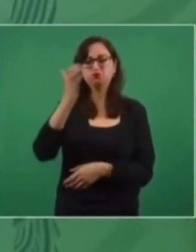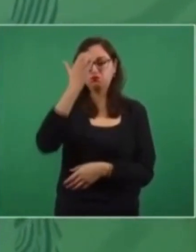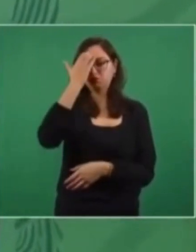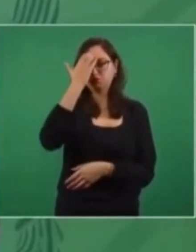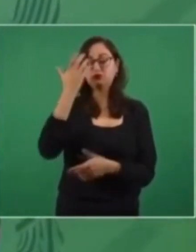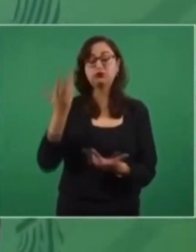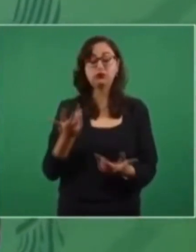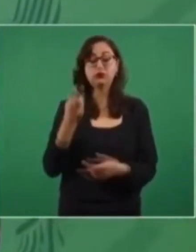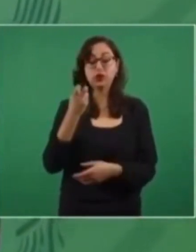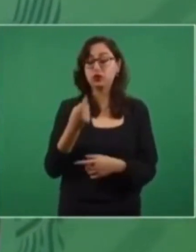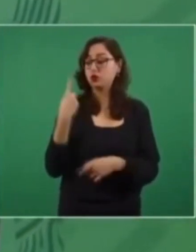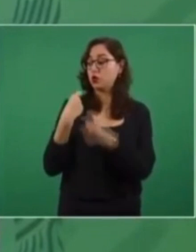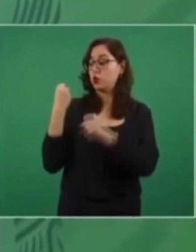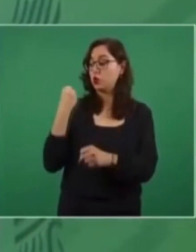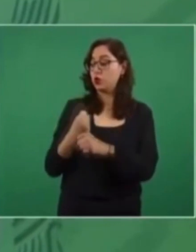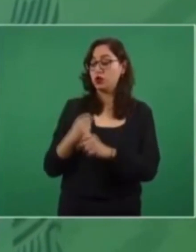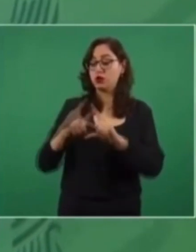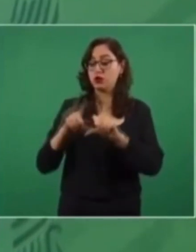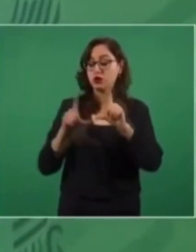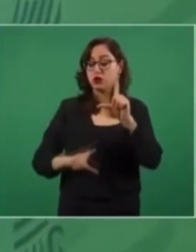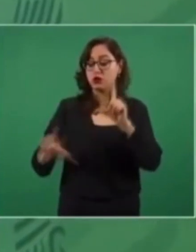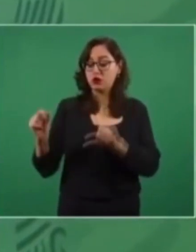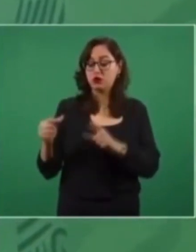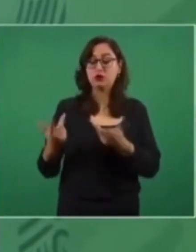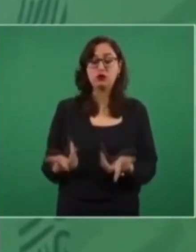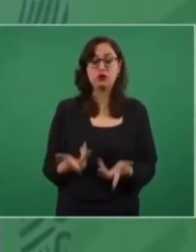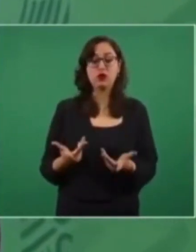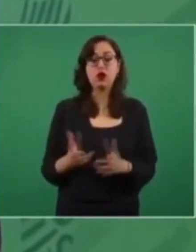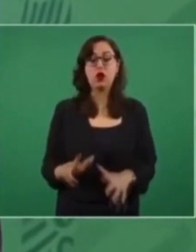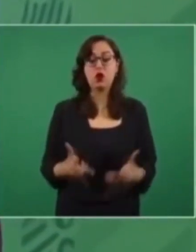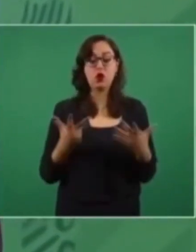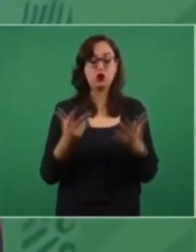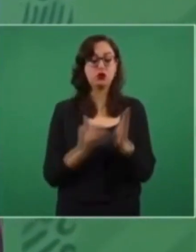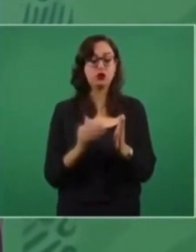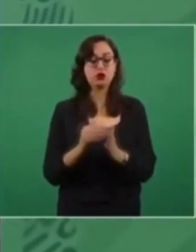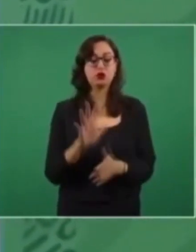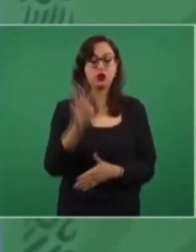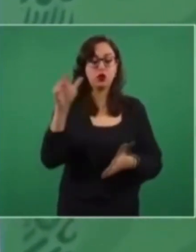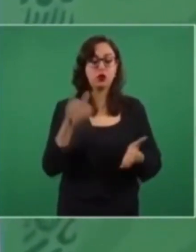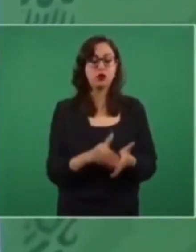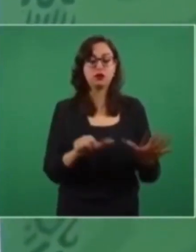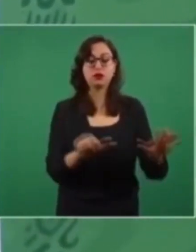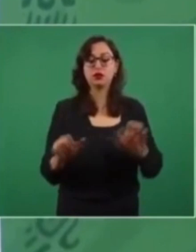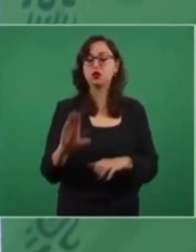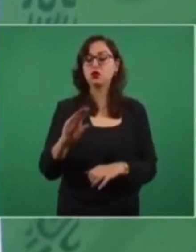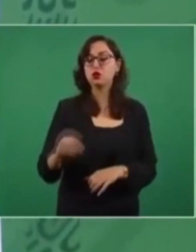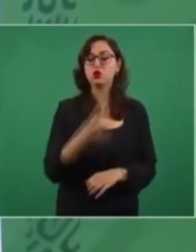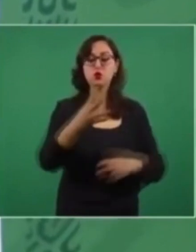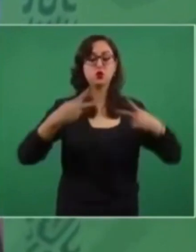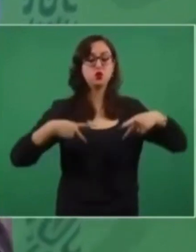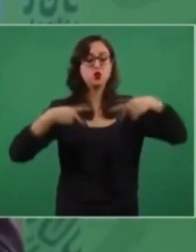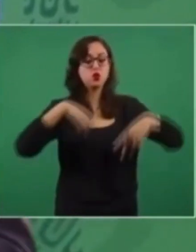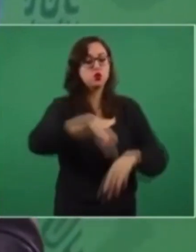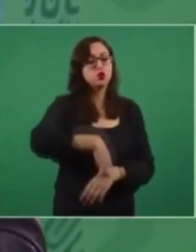durante el año pasado fueron atendidos 8 millones 5 mil 694 personas adultas